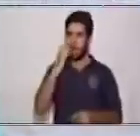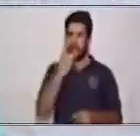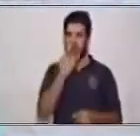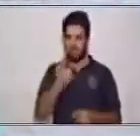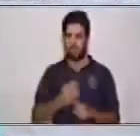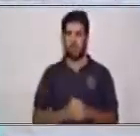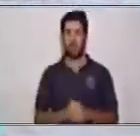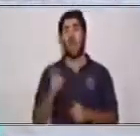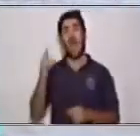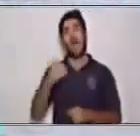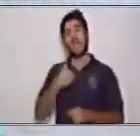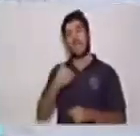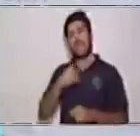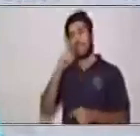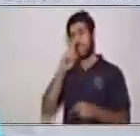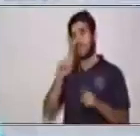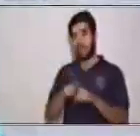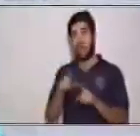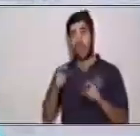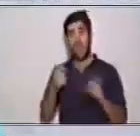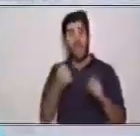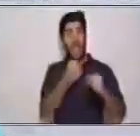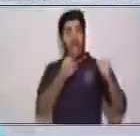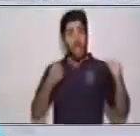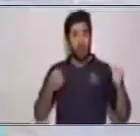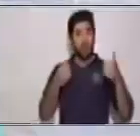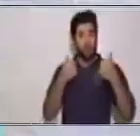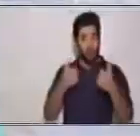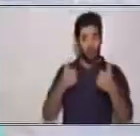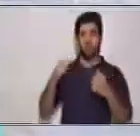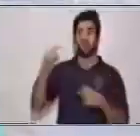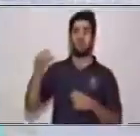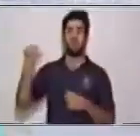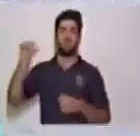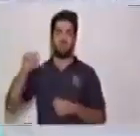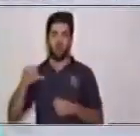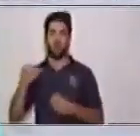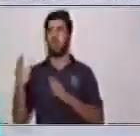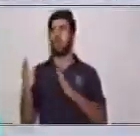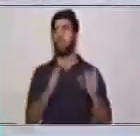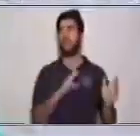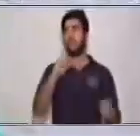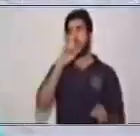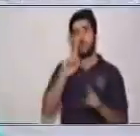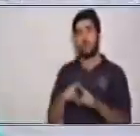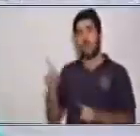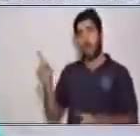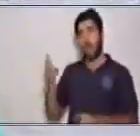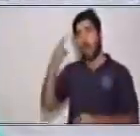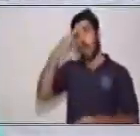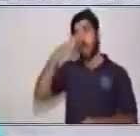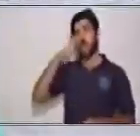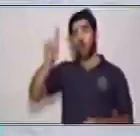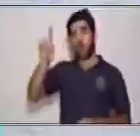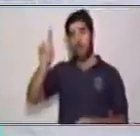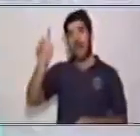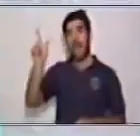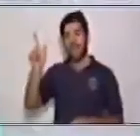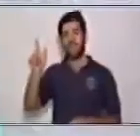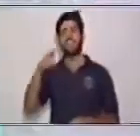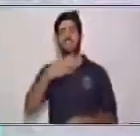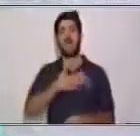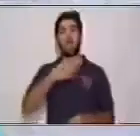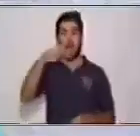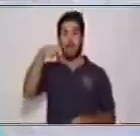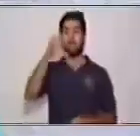Vamos a la mitología romana, es de la más conocida. Esta era politeísta.